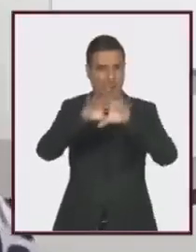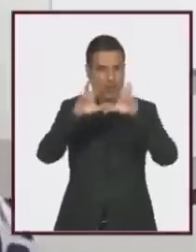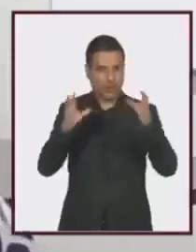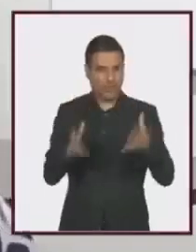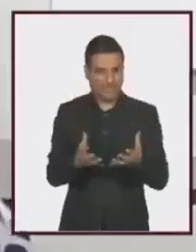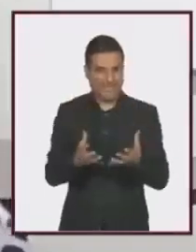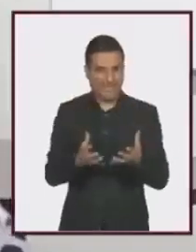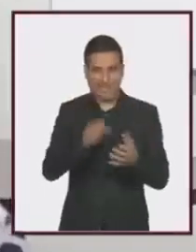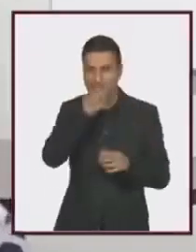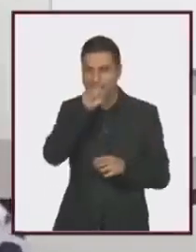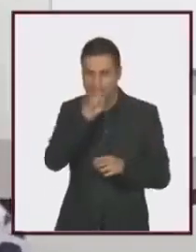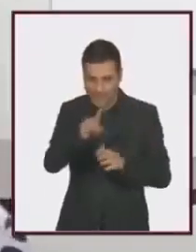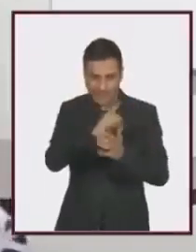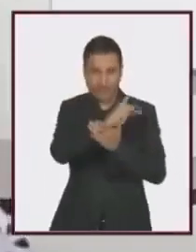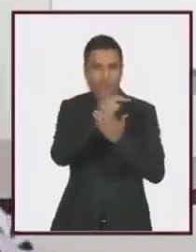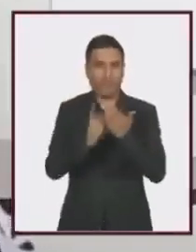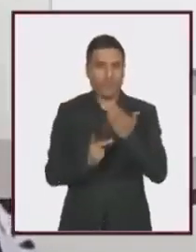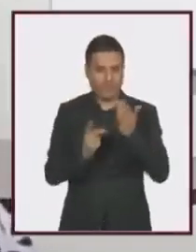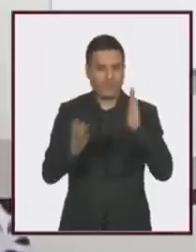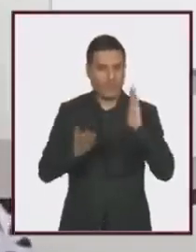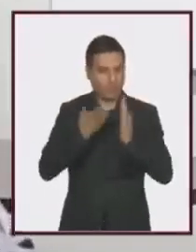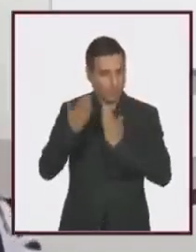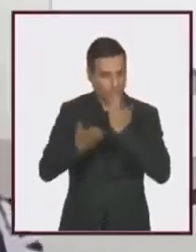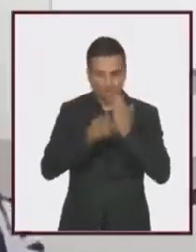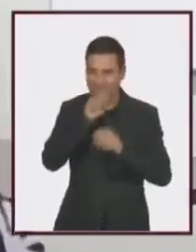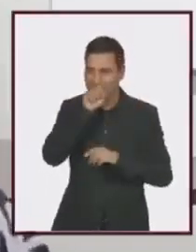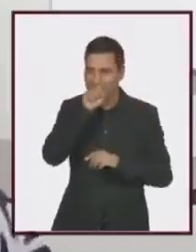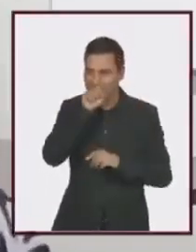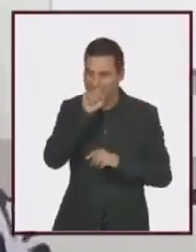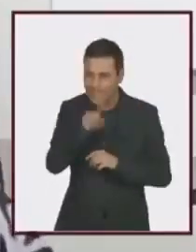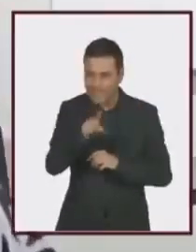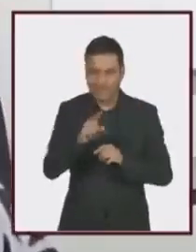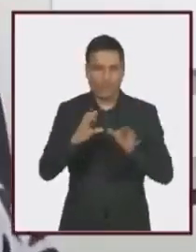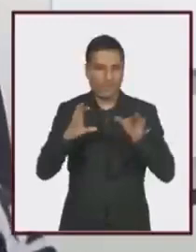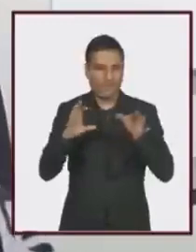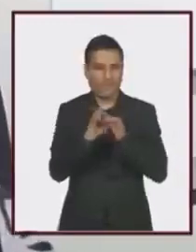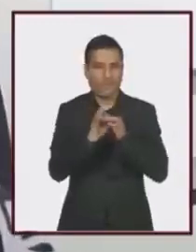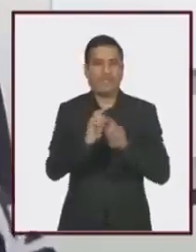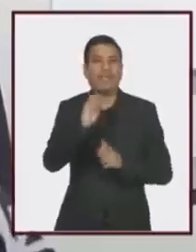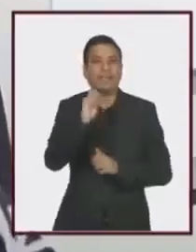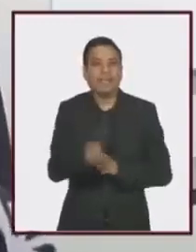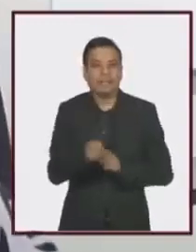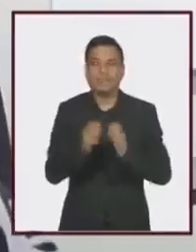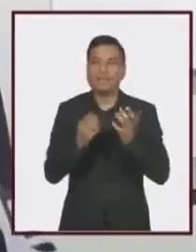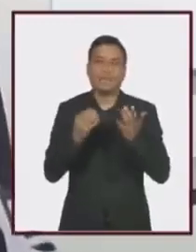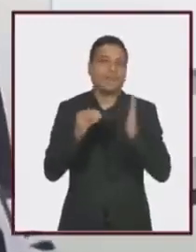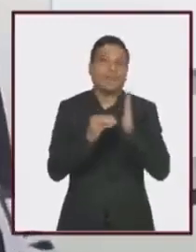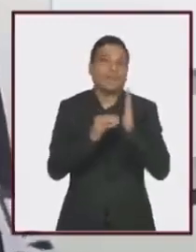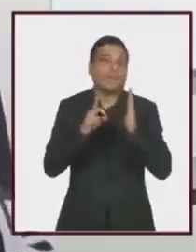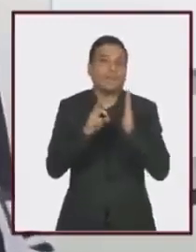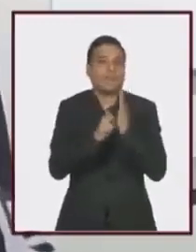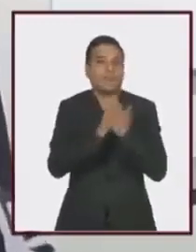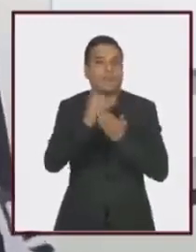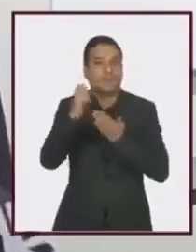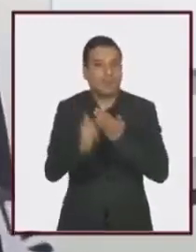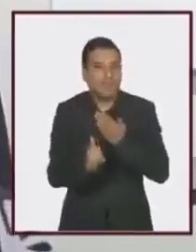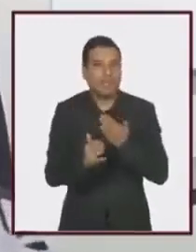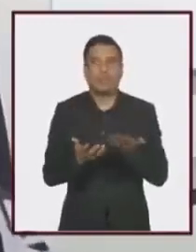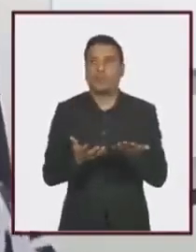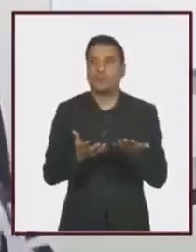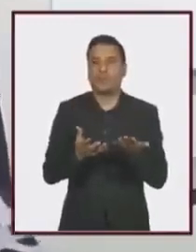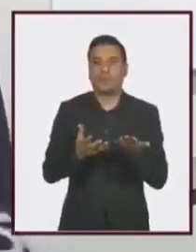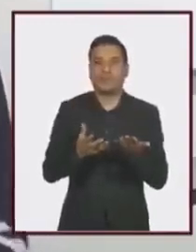dentro del plan de estudios y que son precisamente los métodos de proyectos, el